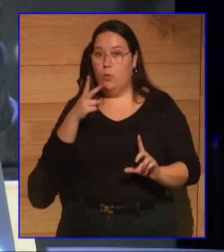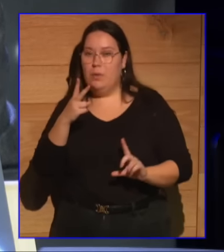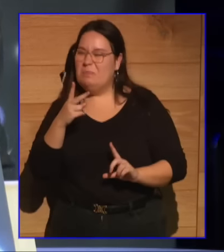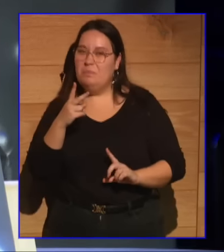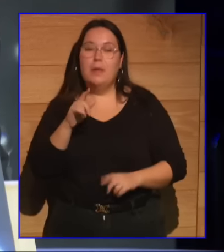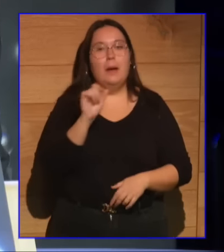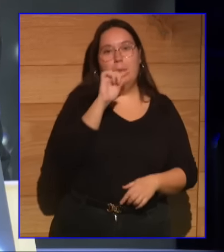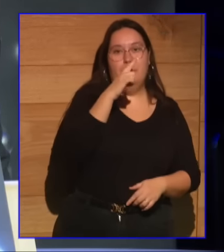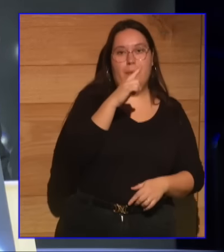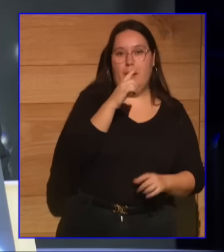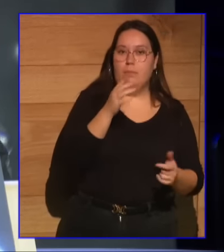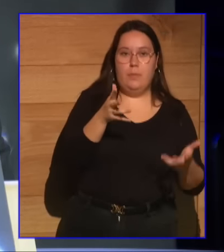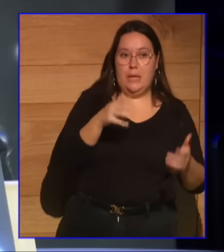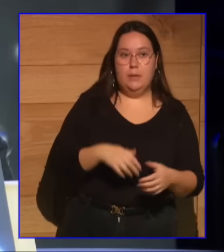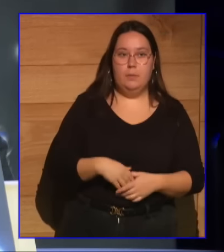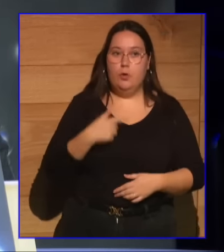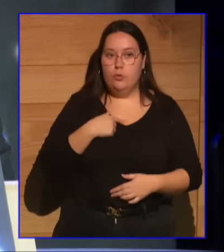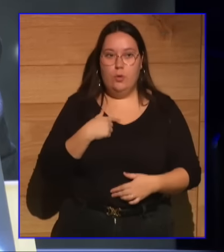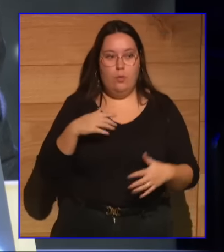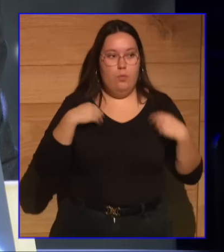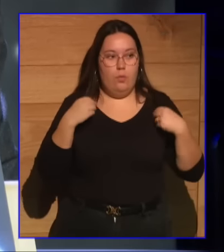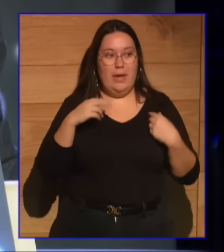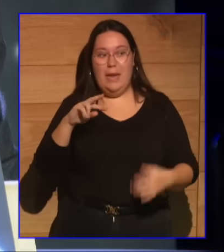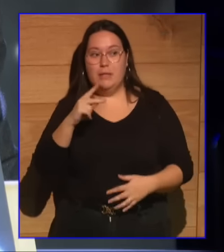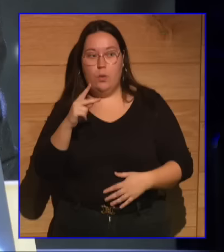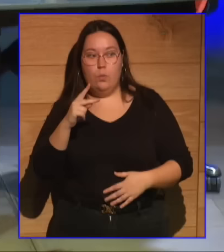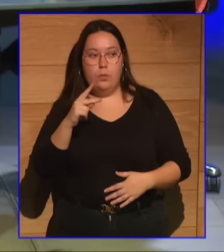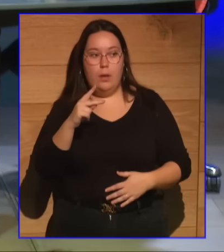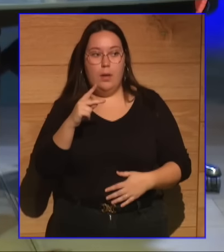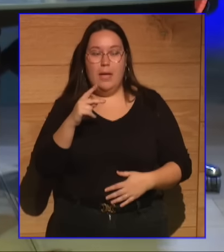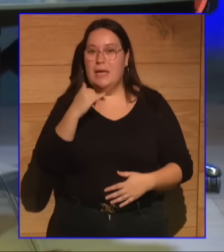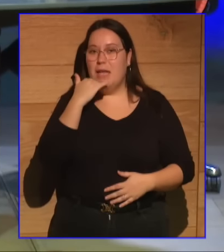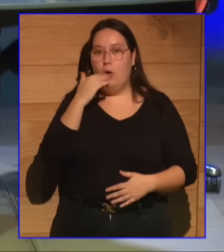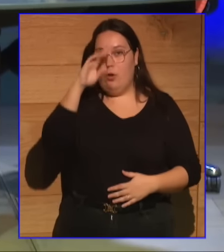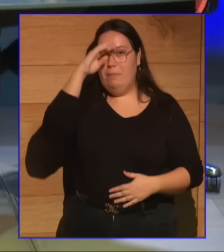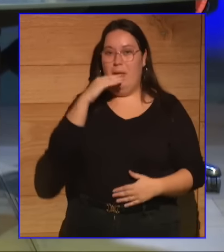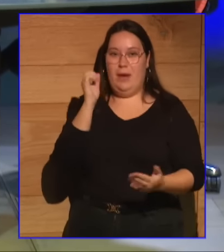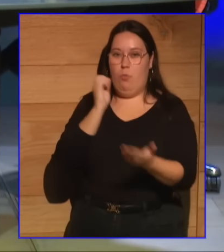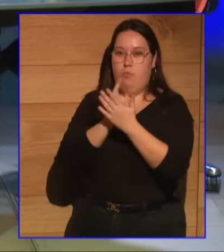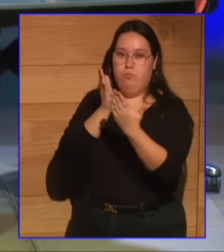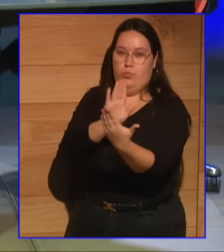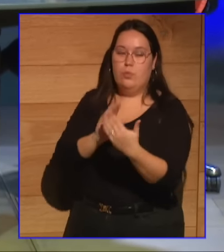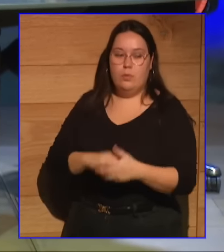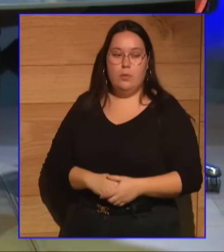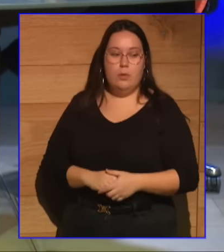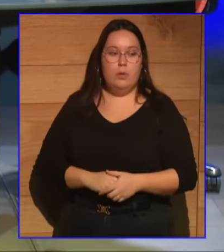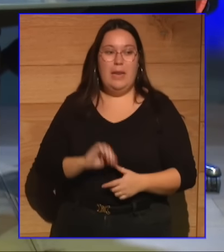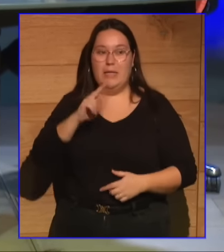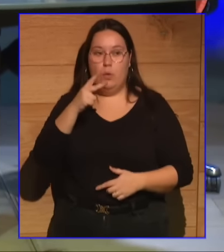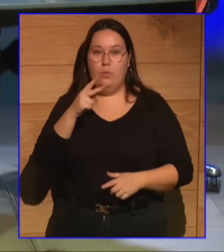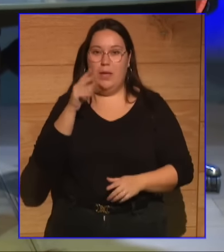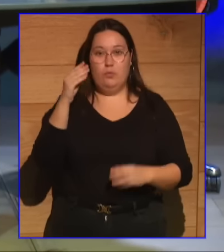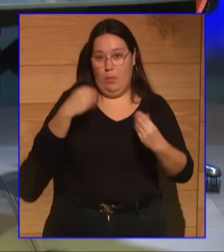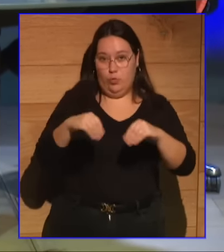primera. Es que me vuelve loco. Es peor, ¿eh? Pero yo me lo paso mucho mejor. Es que la segunda es un ajuste de cuentas con el padre. O sea, con su padre me refiero. La segunda es una meme